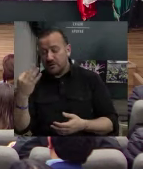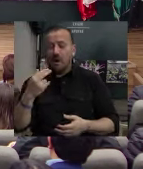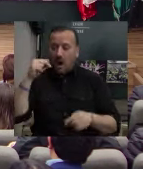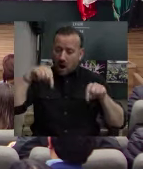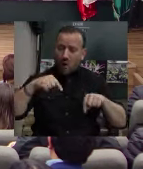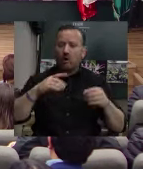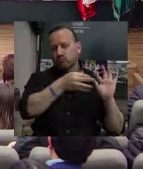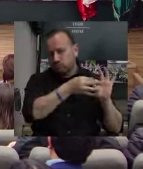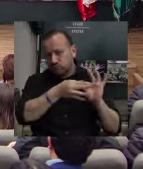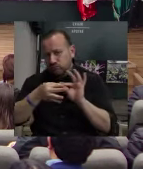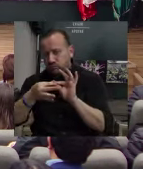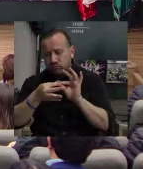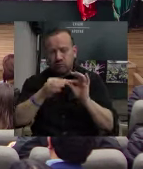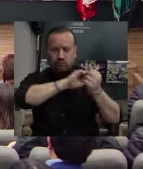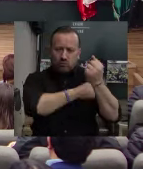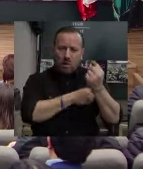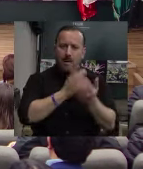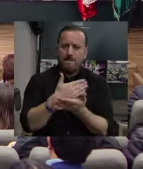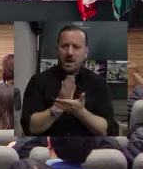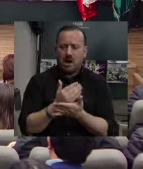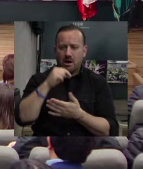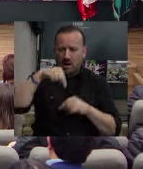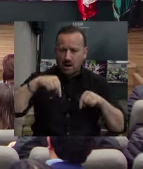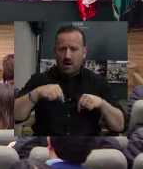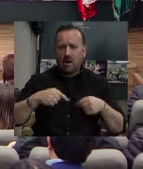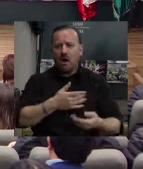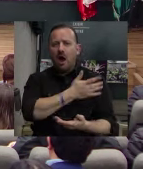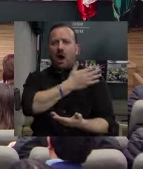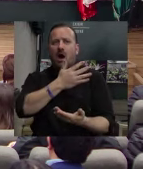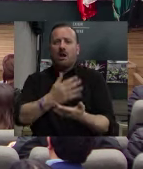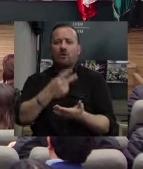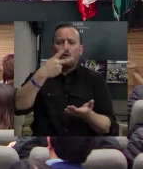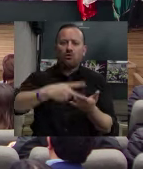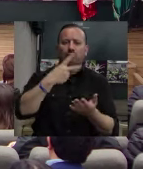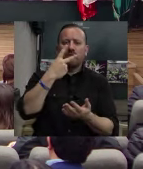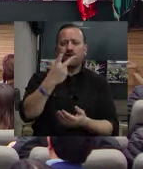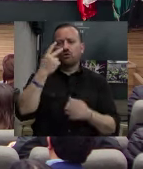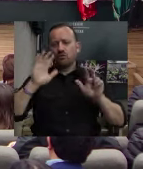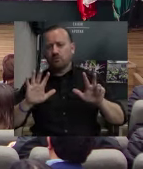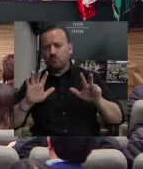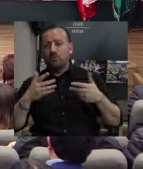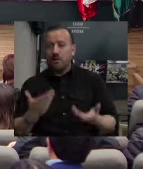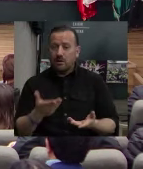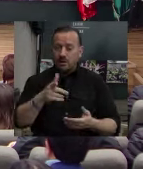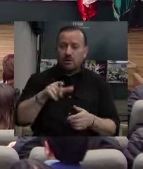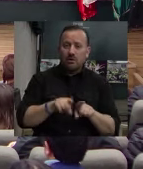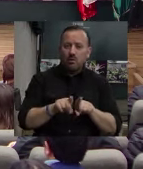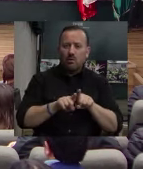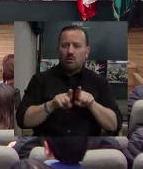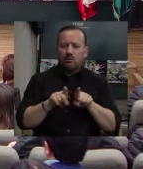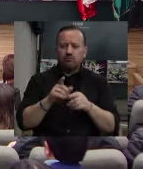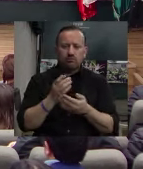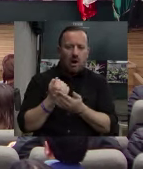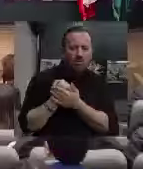fuerza en el plan estratégico vigente que dura hasta el año 2028 Así se convierte un poco en la brújula